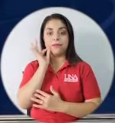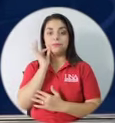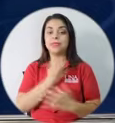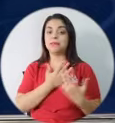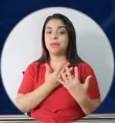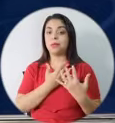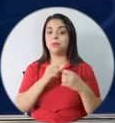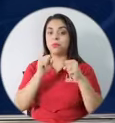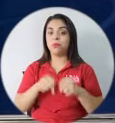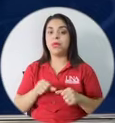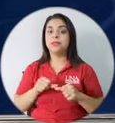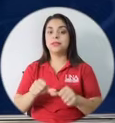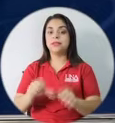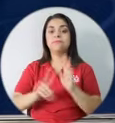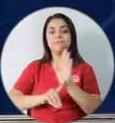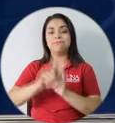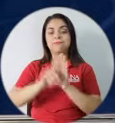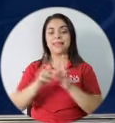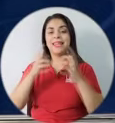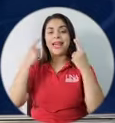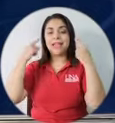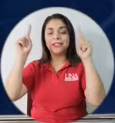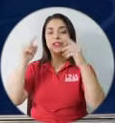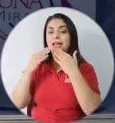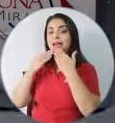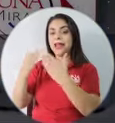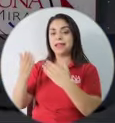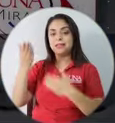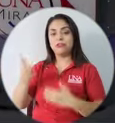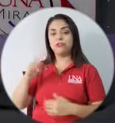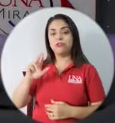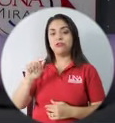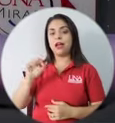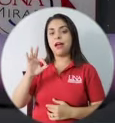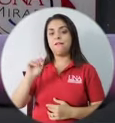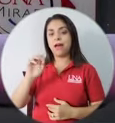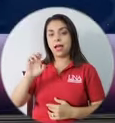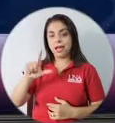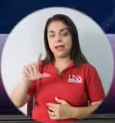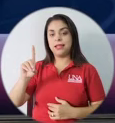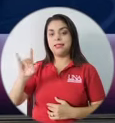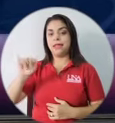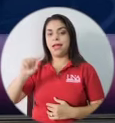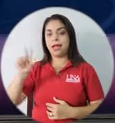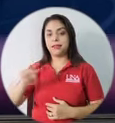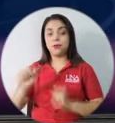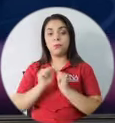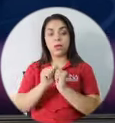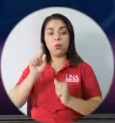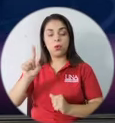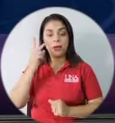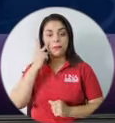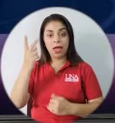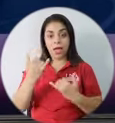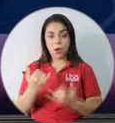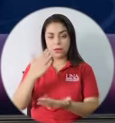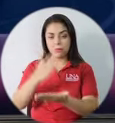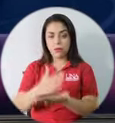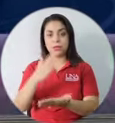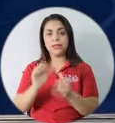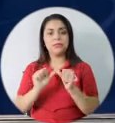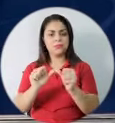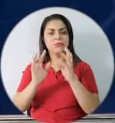pues que puedan seguirlo desarrollando con gran éxito. Muchísimas gracias, don Rafael Díaz, por acompañarnos en Una Mirada. Vamos a ir a una pausa para